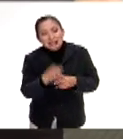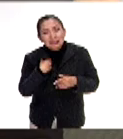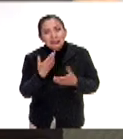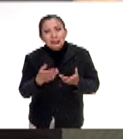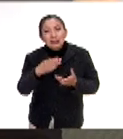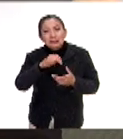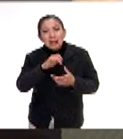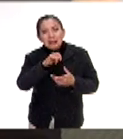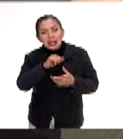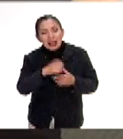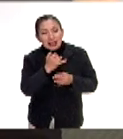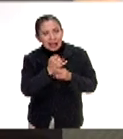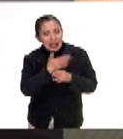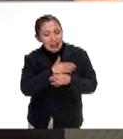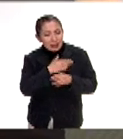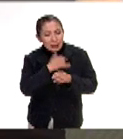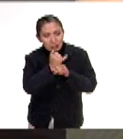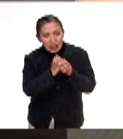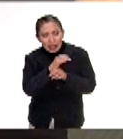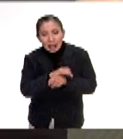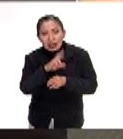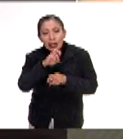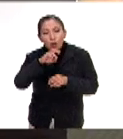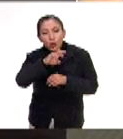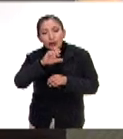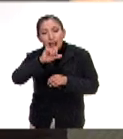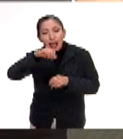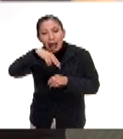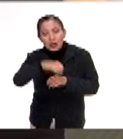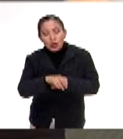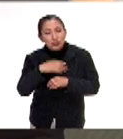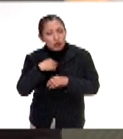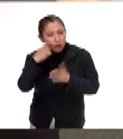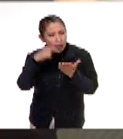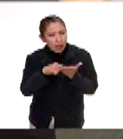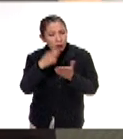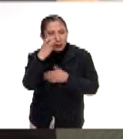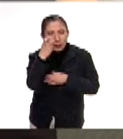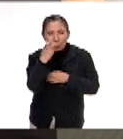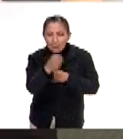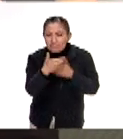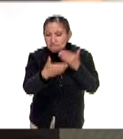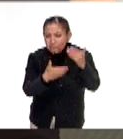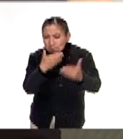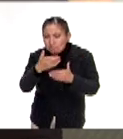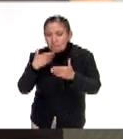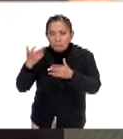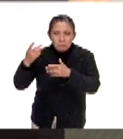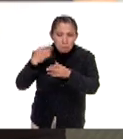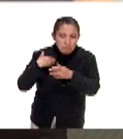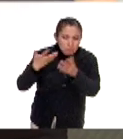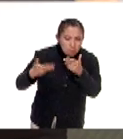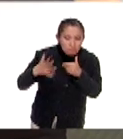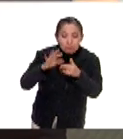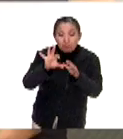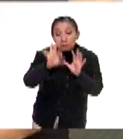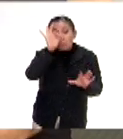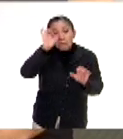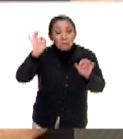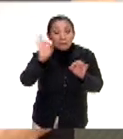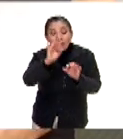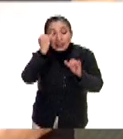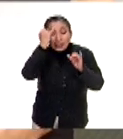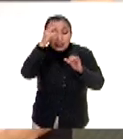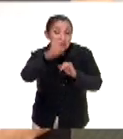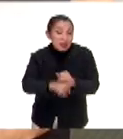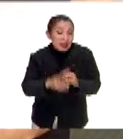herida, esta investigación que ha hecho Raúl Cano. Yo creo que en esos ejercicios saldrán mitos